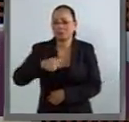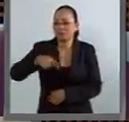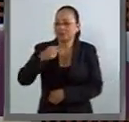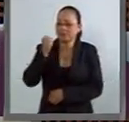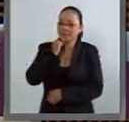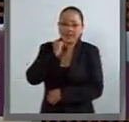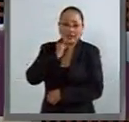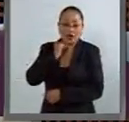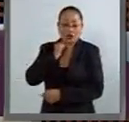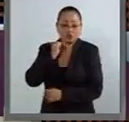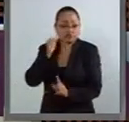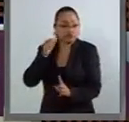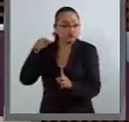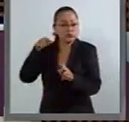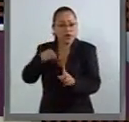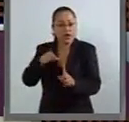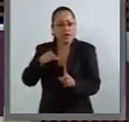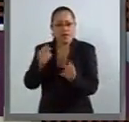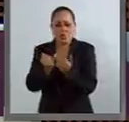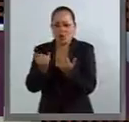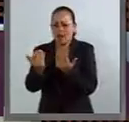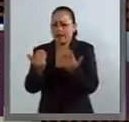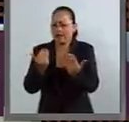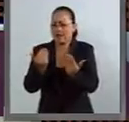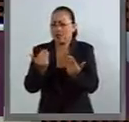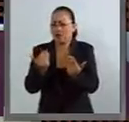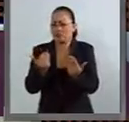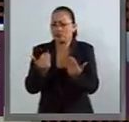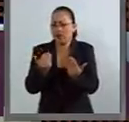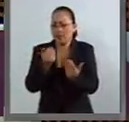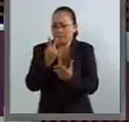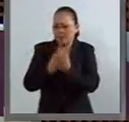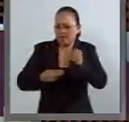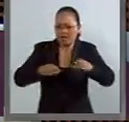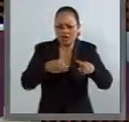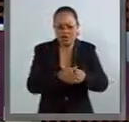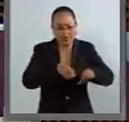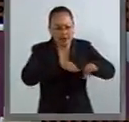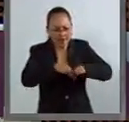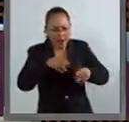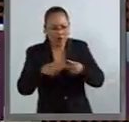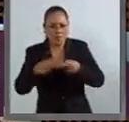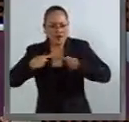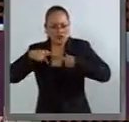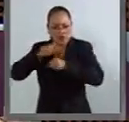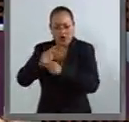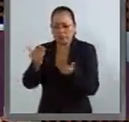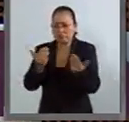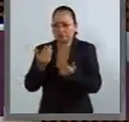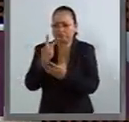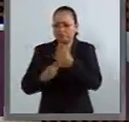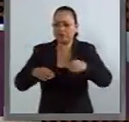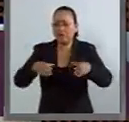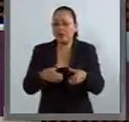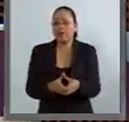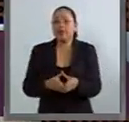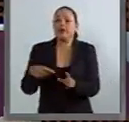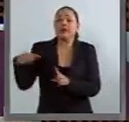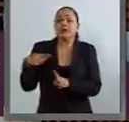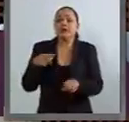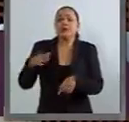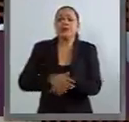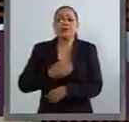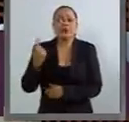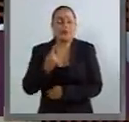ser humano, tiene que tener equilibrios y hace cosas distintas también, porque se vale a